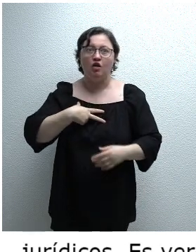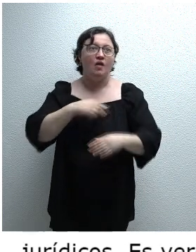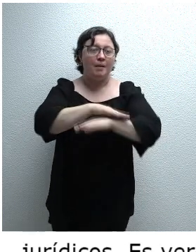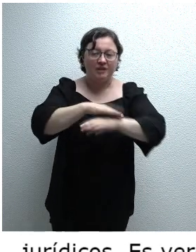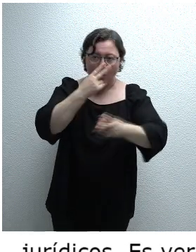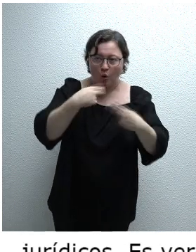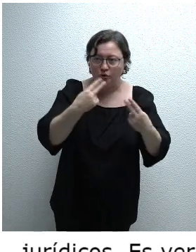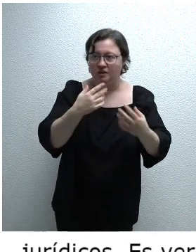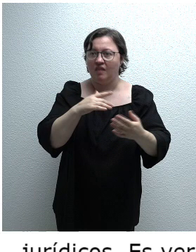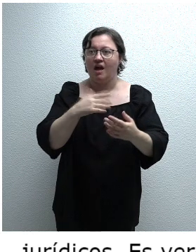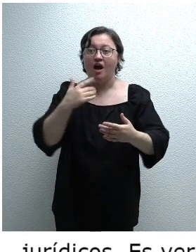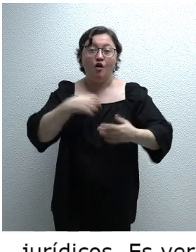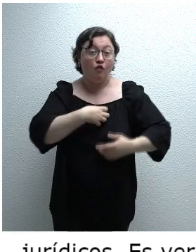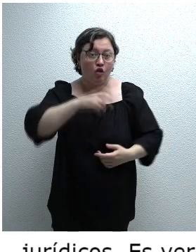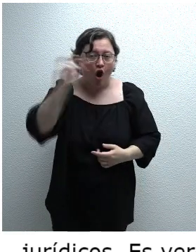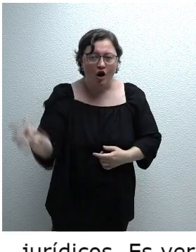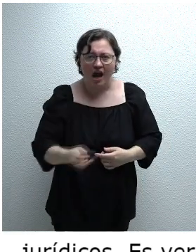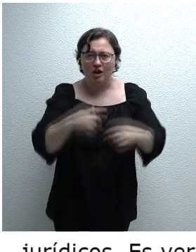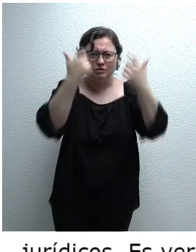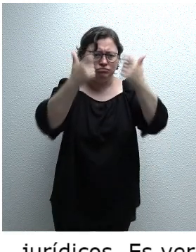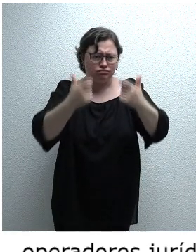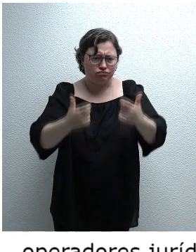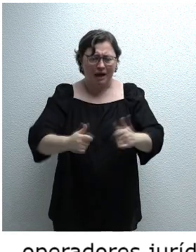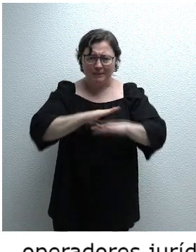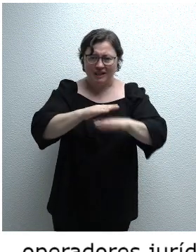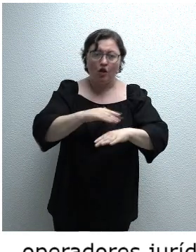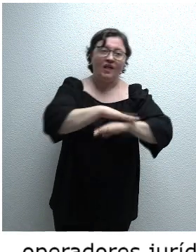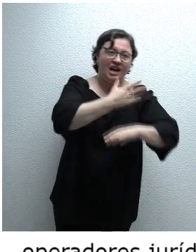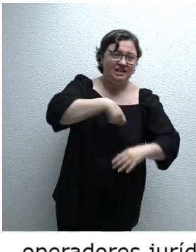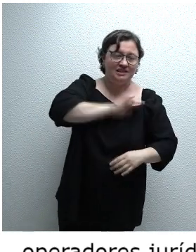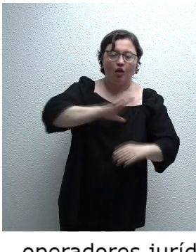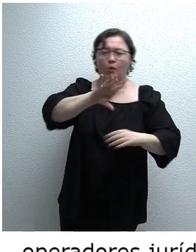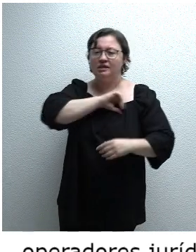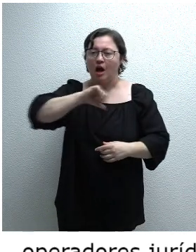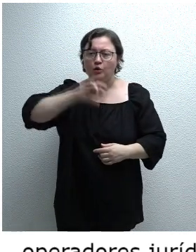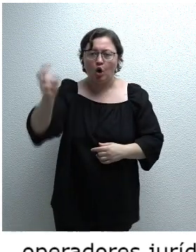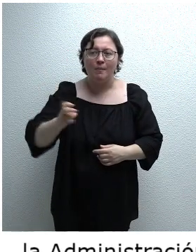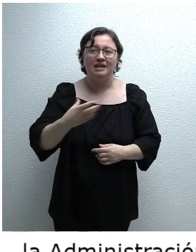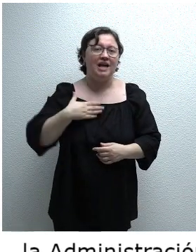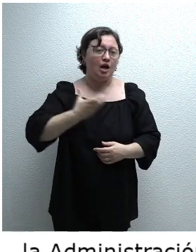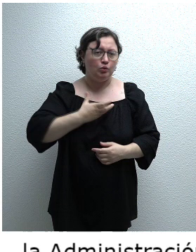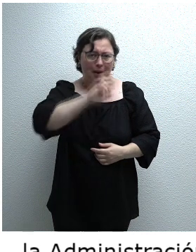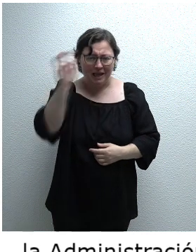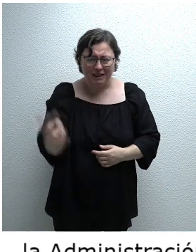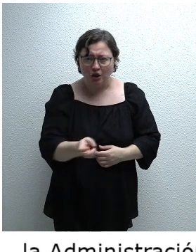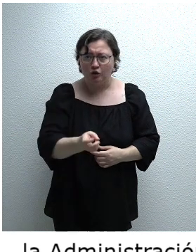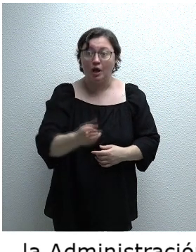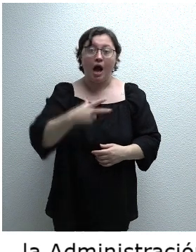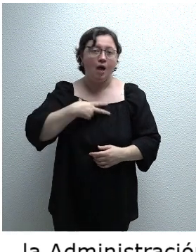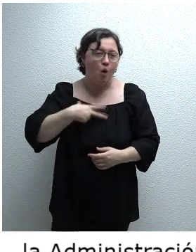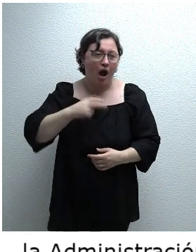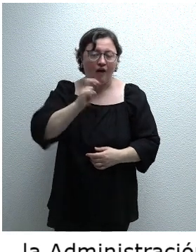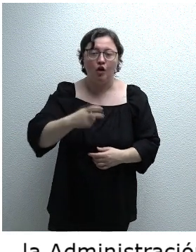Administración de Justicia, funcionarios de todas las administraciones, tanto del Estado, comunidades autónomas, entidades locales,